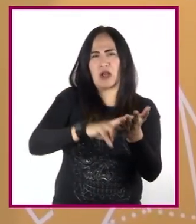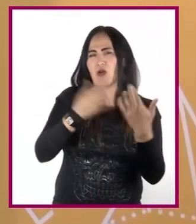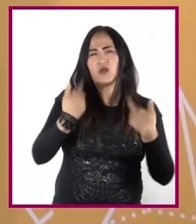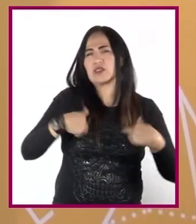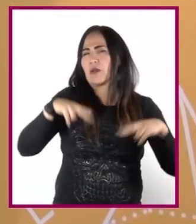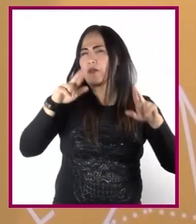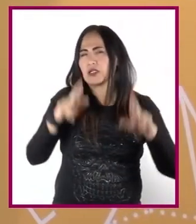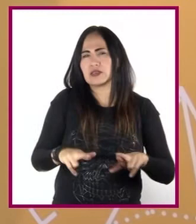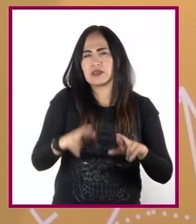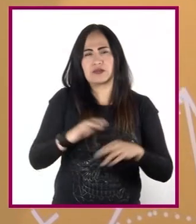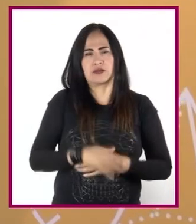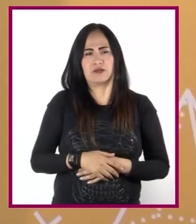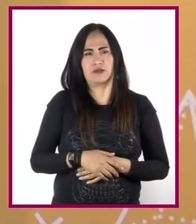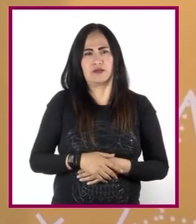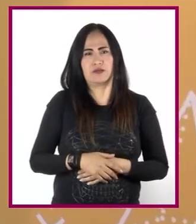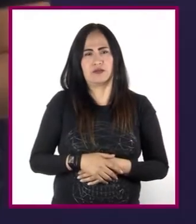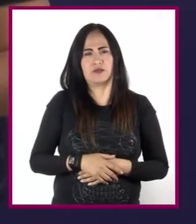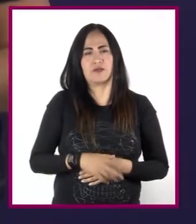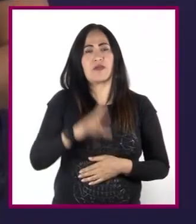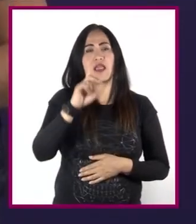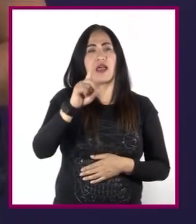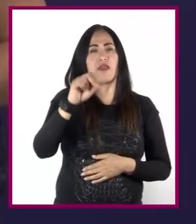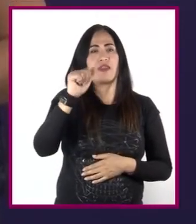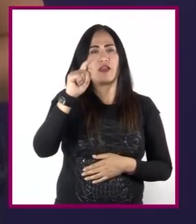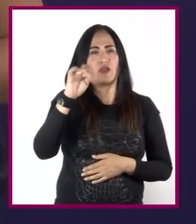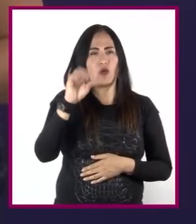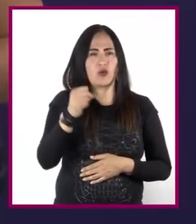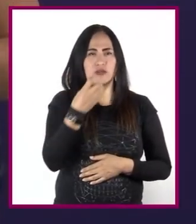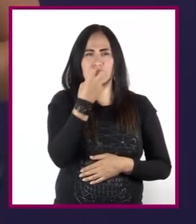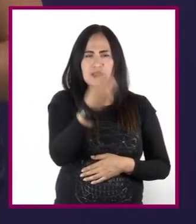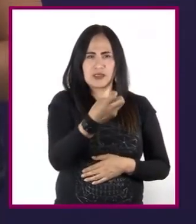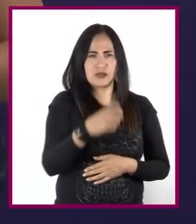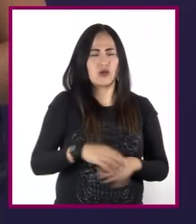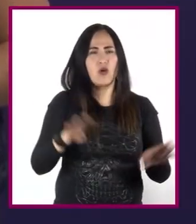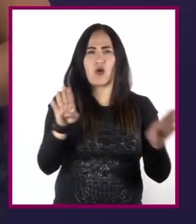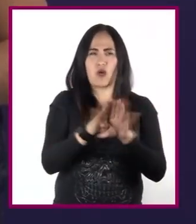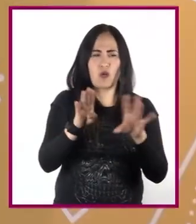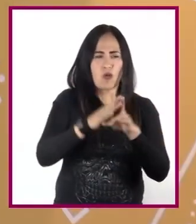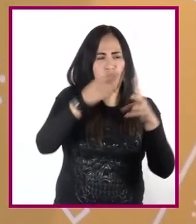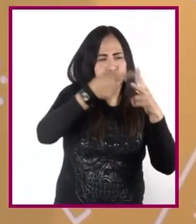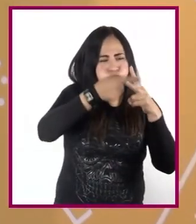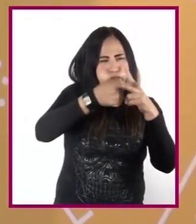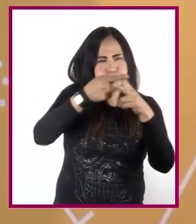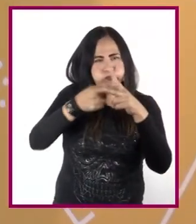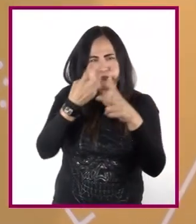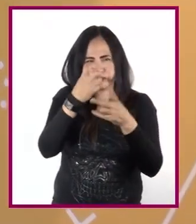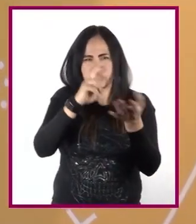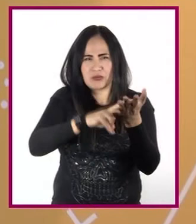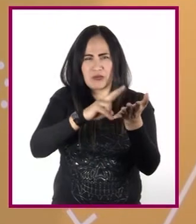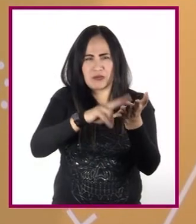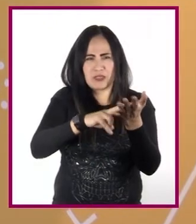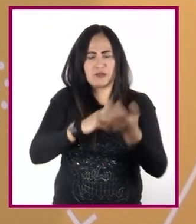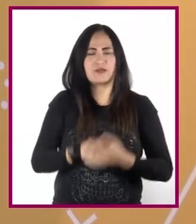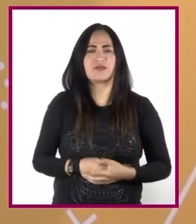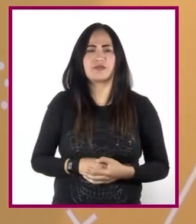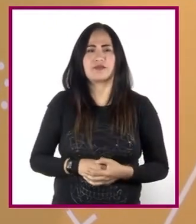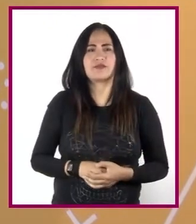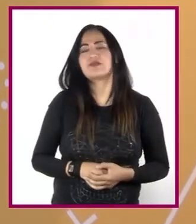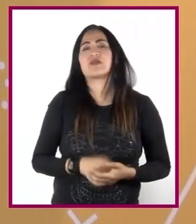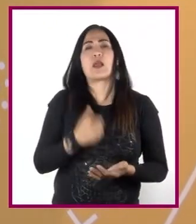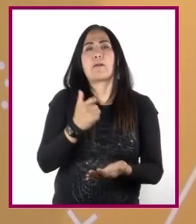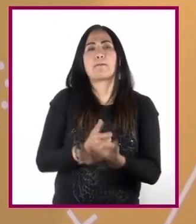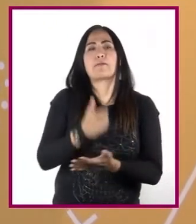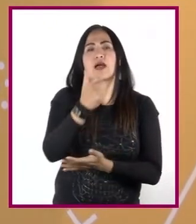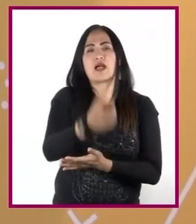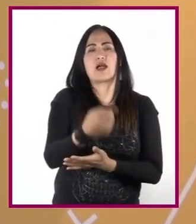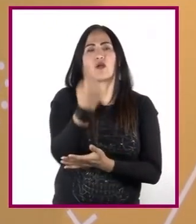representativo, es decir, que los datos que se obtuvieron fueron a través de diversas mediciones de ese valor, que en este caso fue el salario